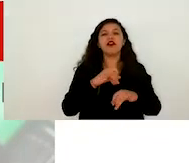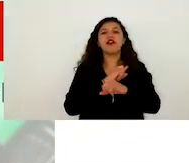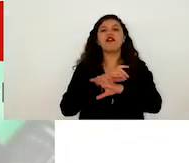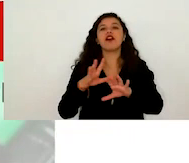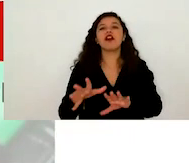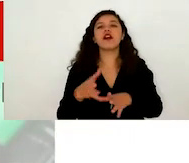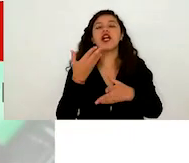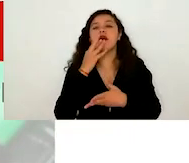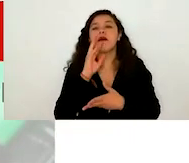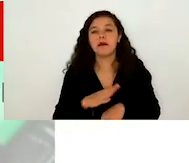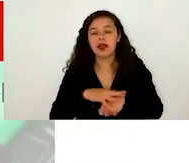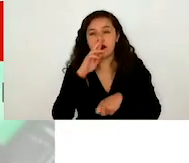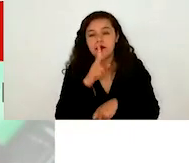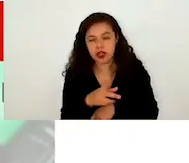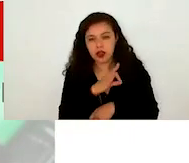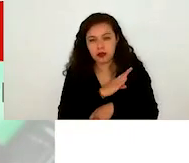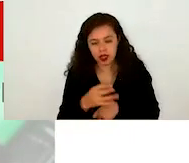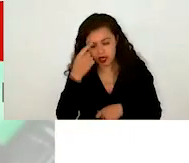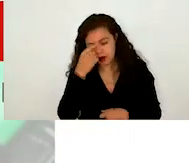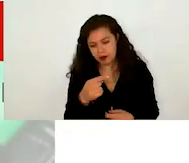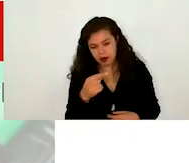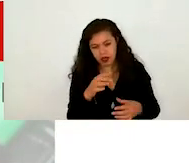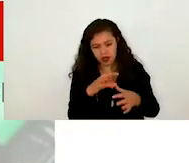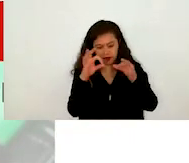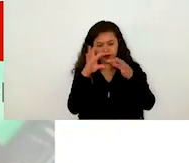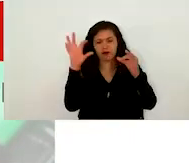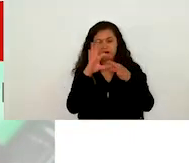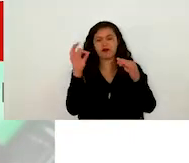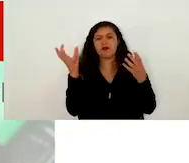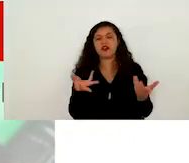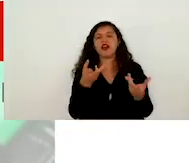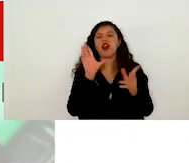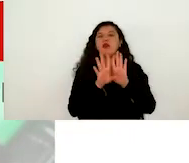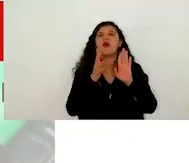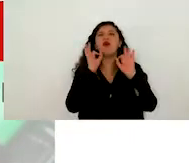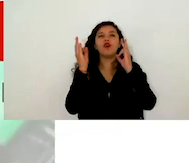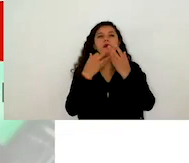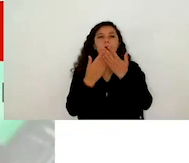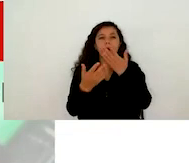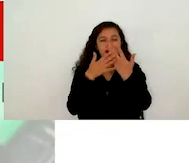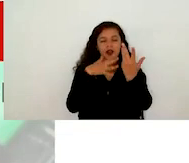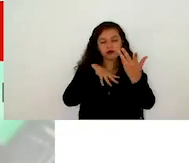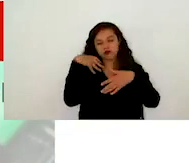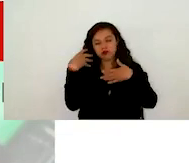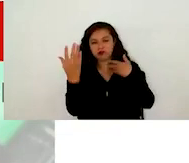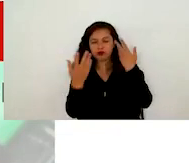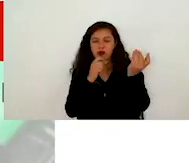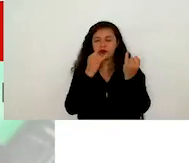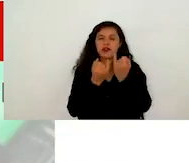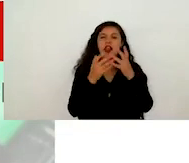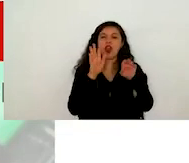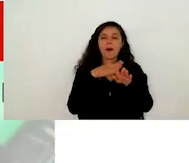precisamente posible con estatina de esta cuestión de alemanes que tiene incluso hasta la posición de los